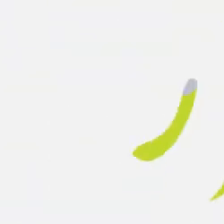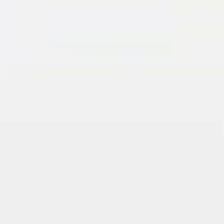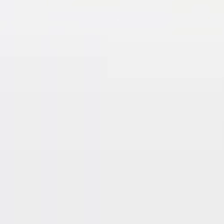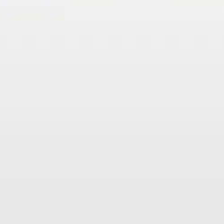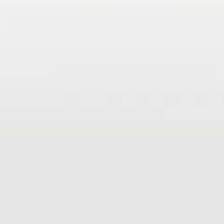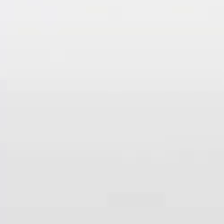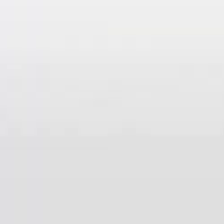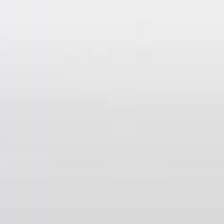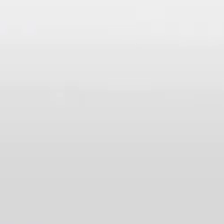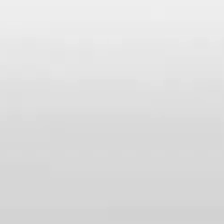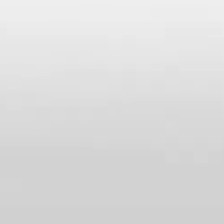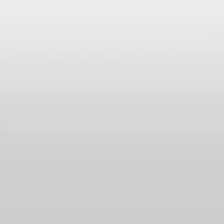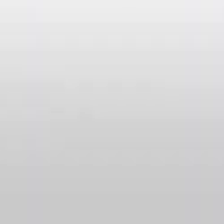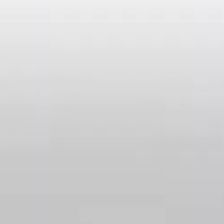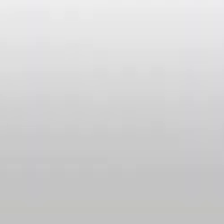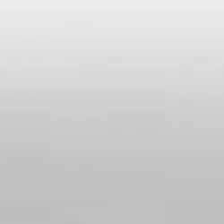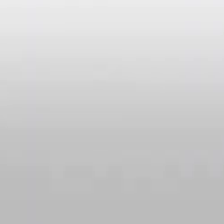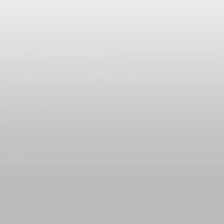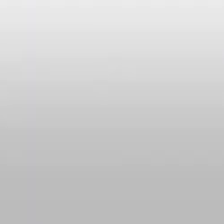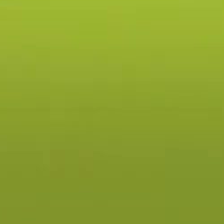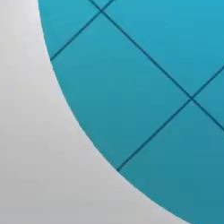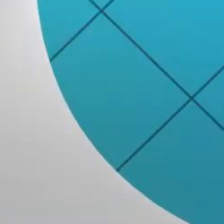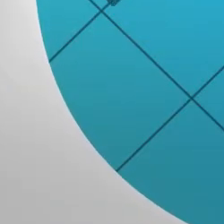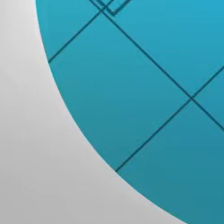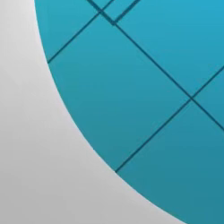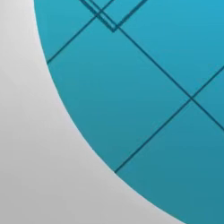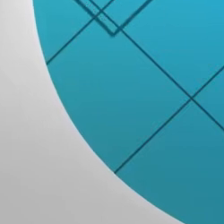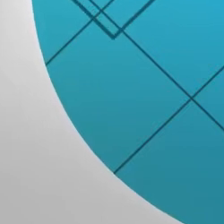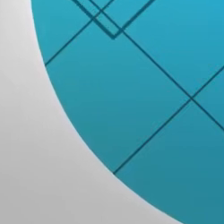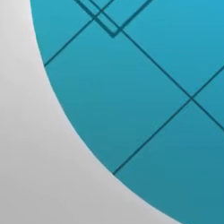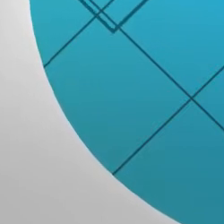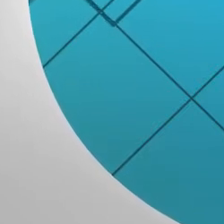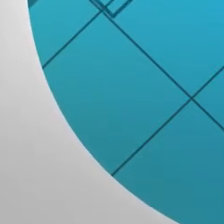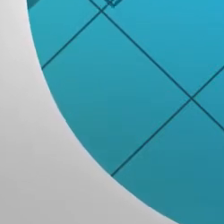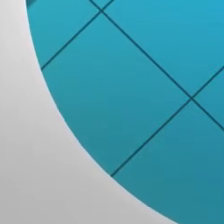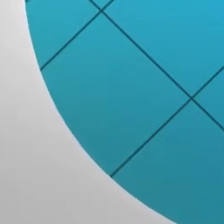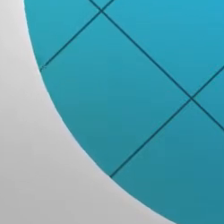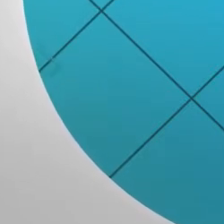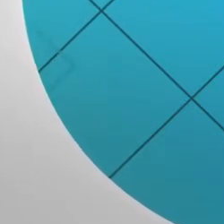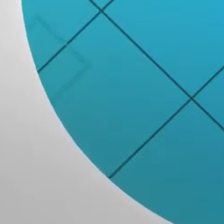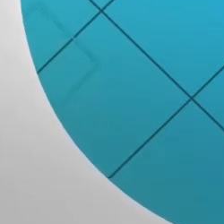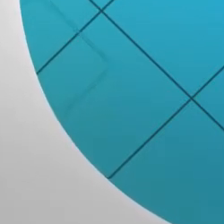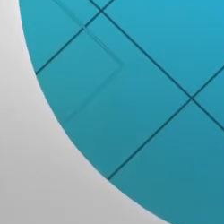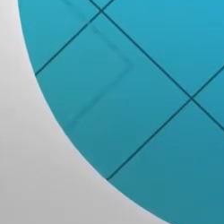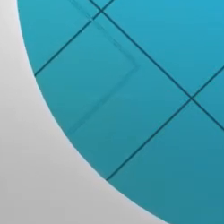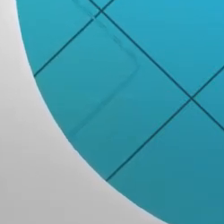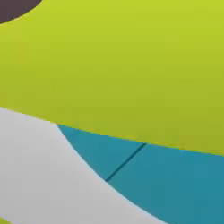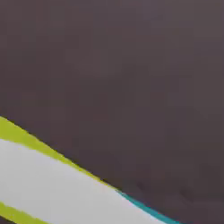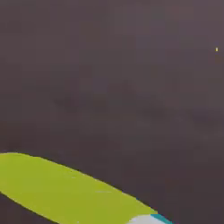Universidad San Sebastián presenta un nuevo capítulo de Parque por Casa. Los consejos del Dr.